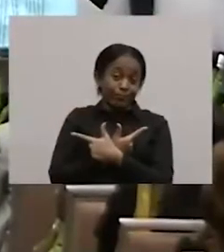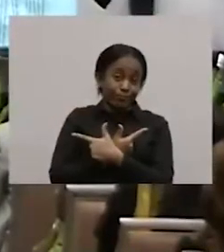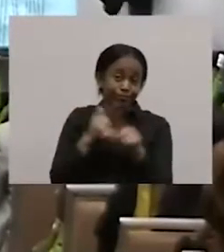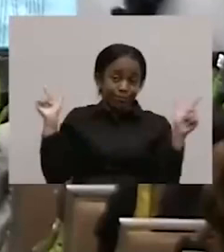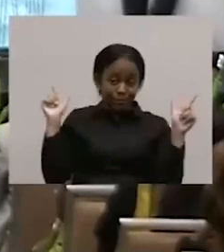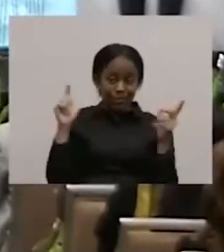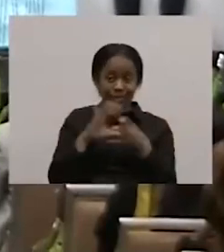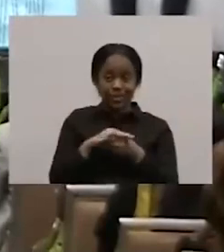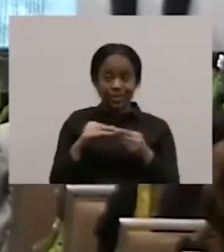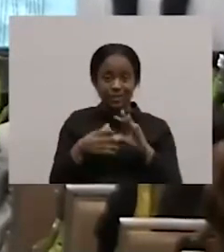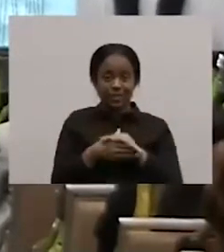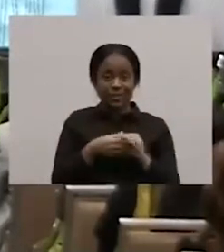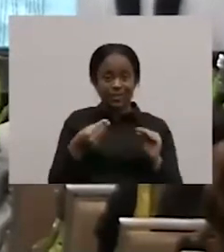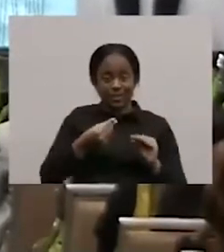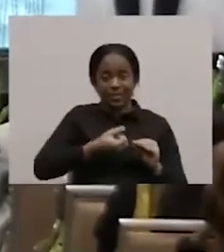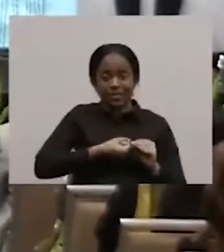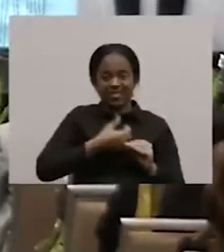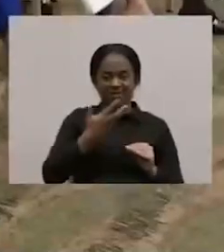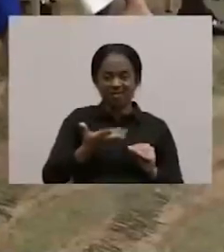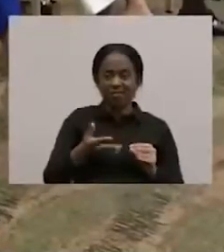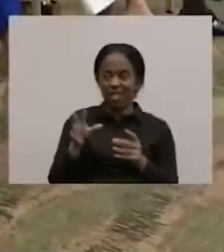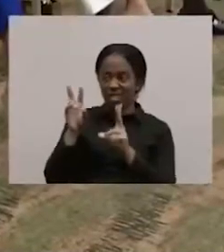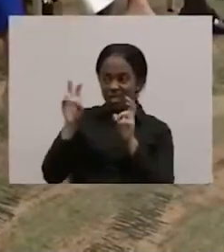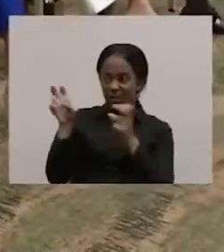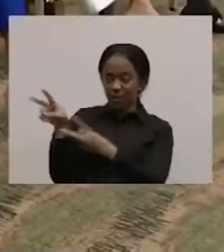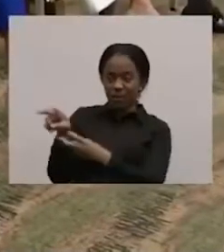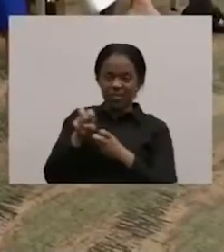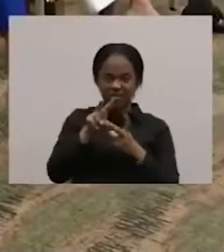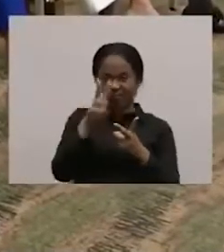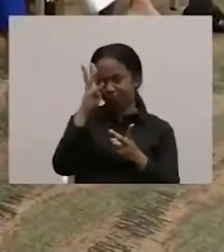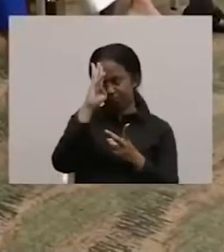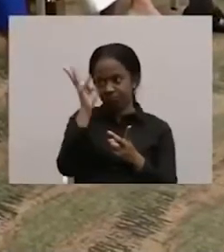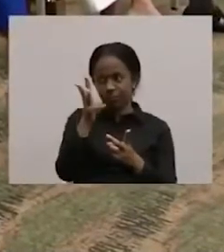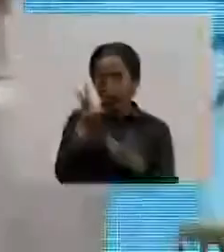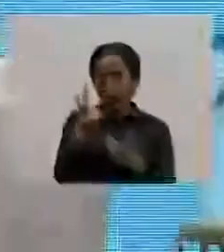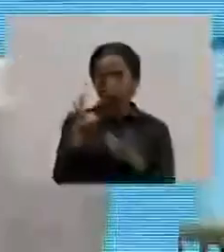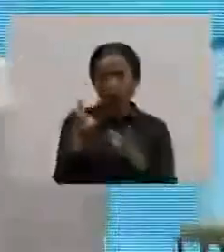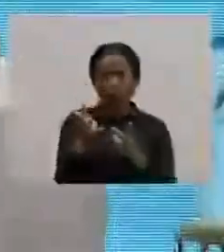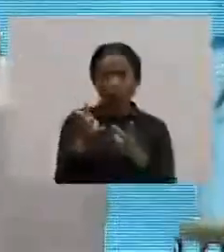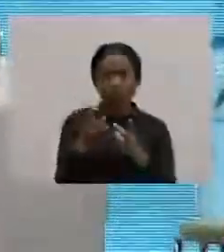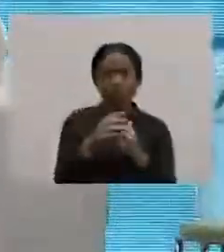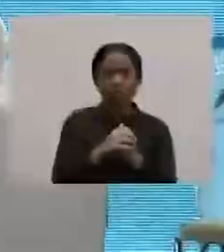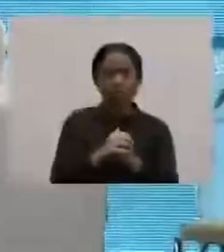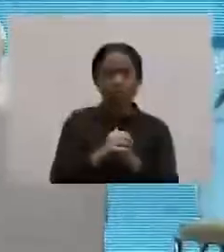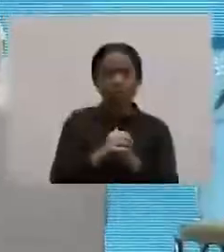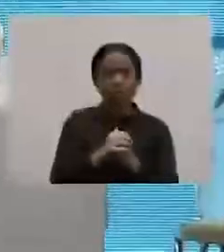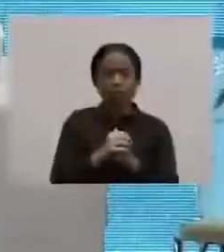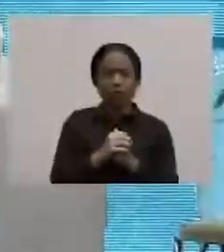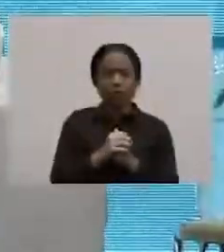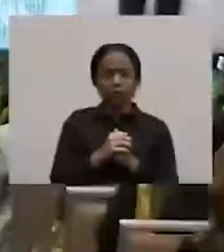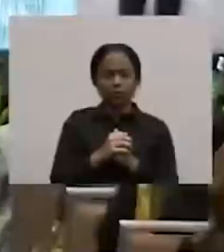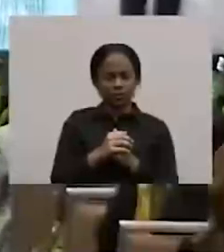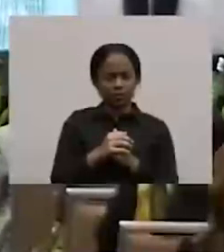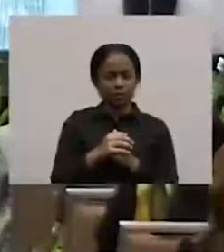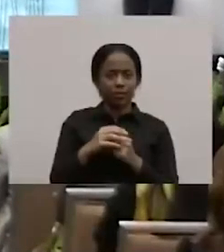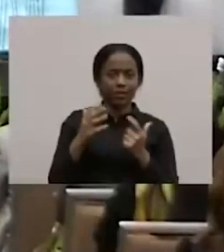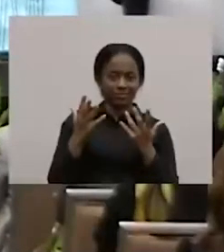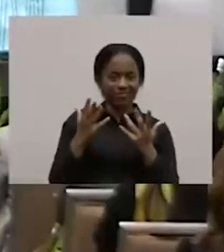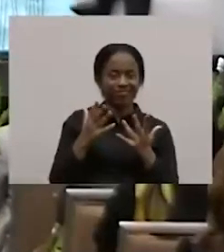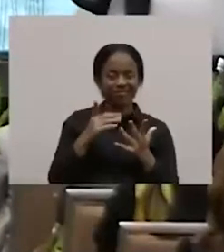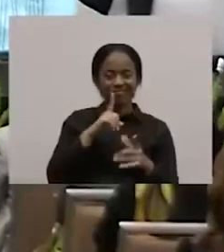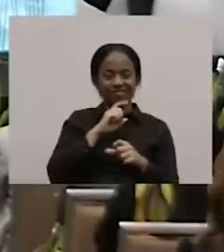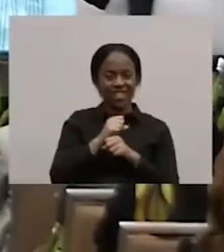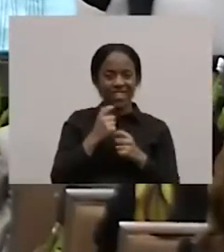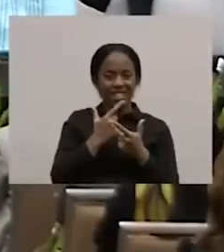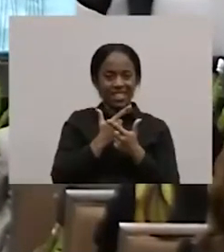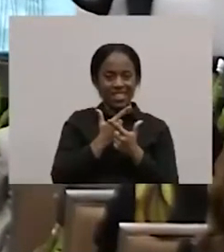tema de las de los mensajes falsos y la propagación. Liberal. Yo tengo muy liberal con